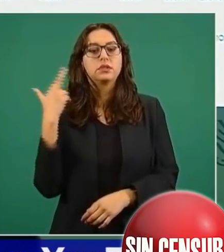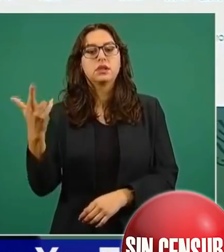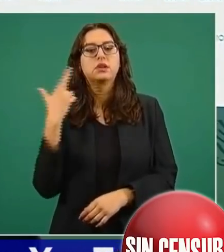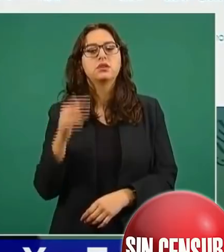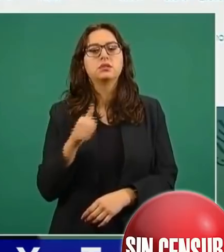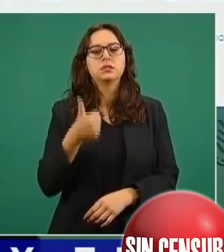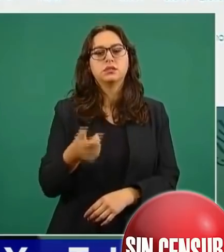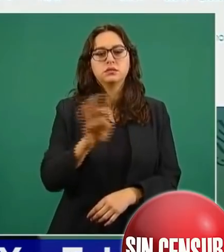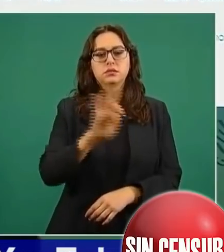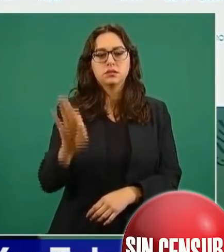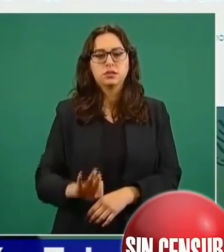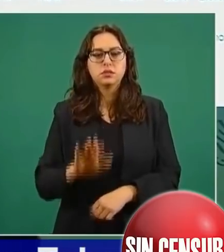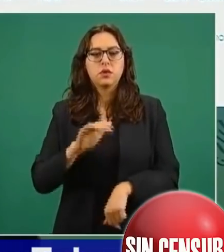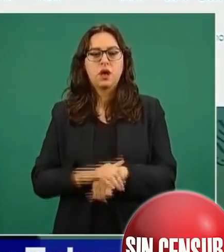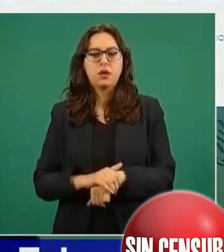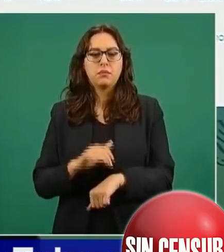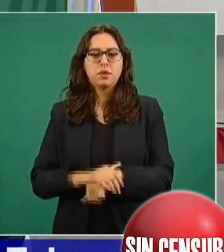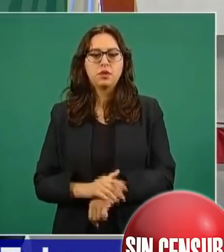amigos 1,